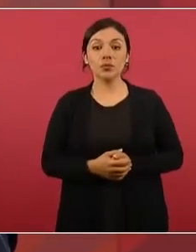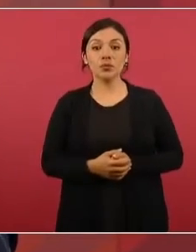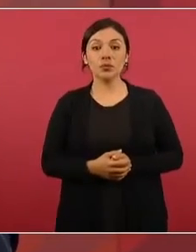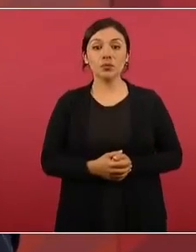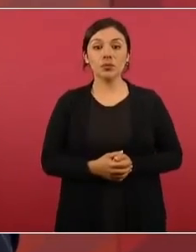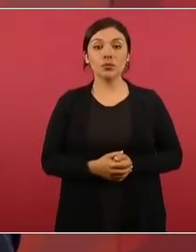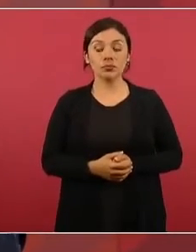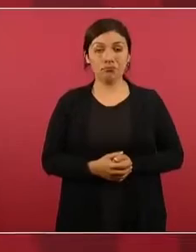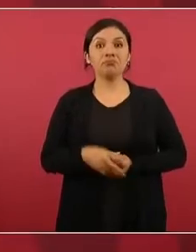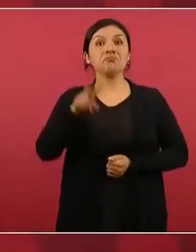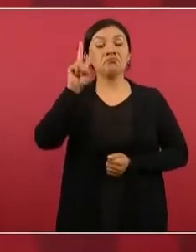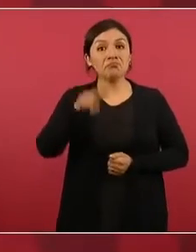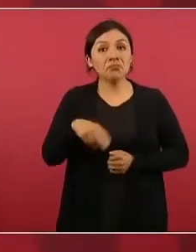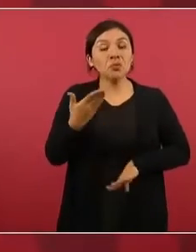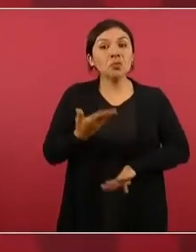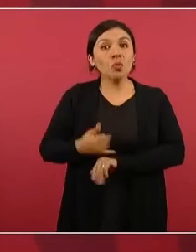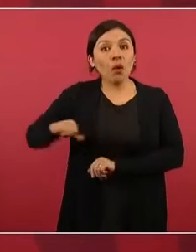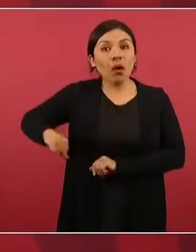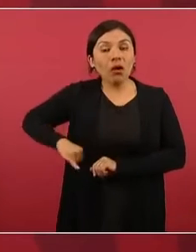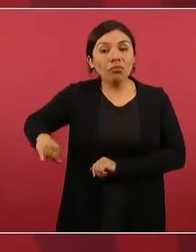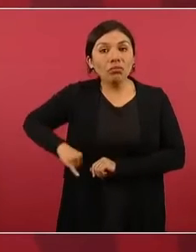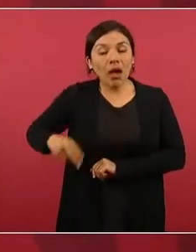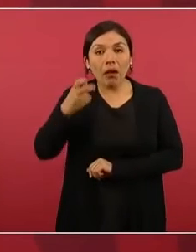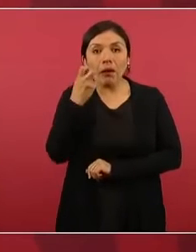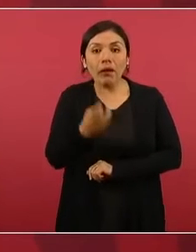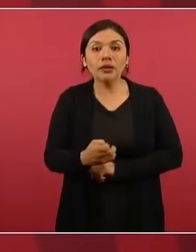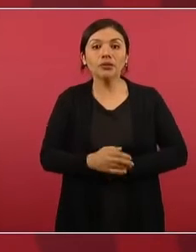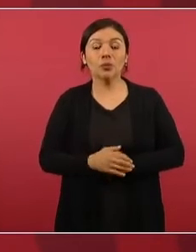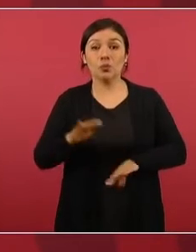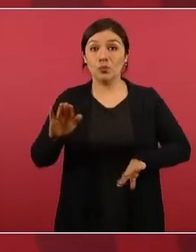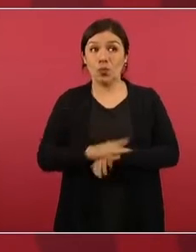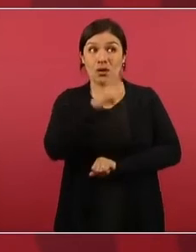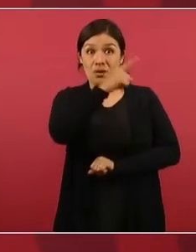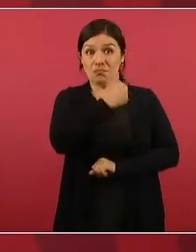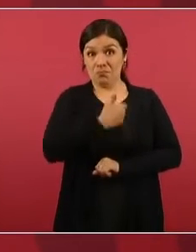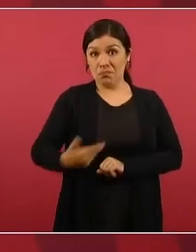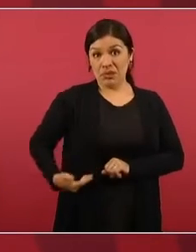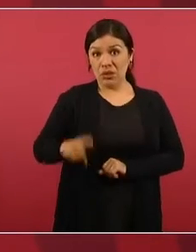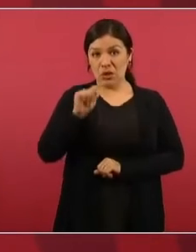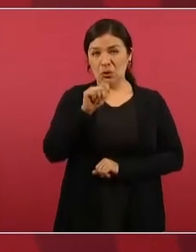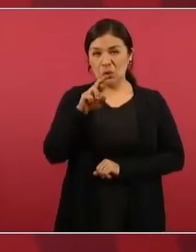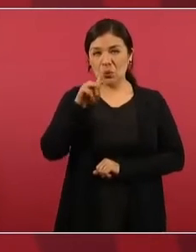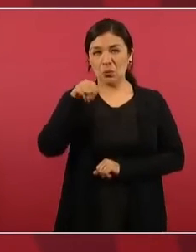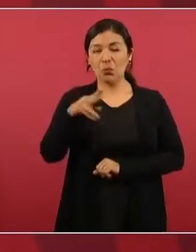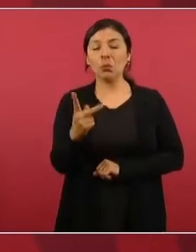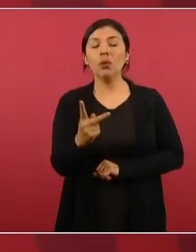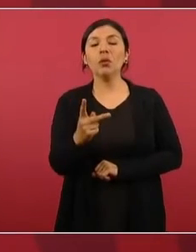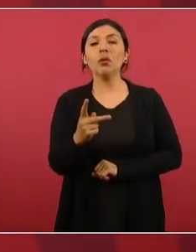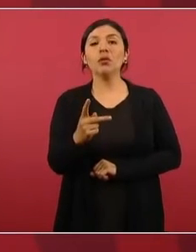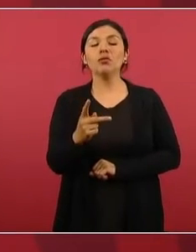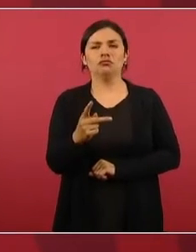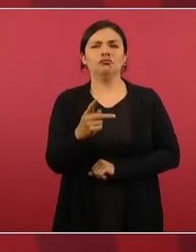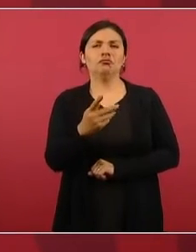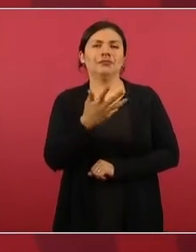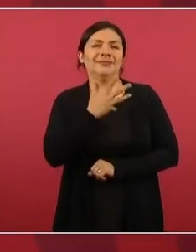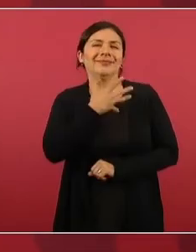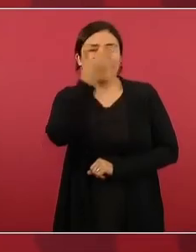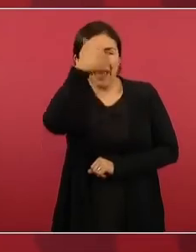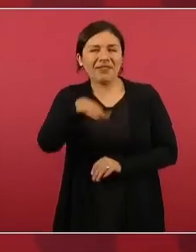Y fue muy interesante porque el presidente Trump tiene sentido del